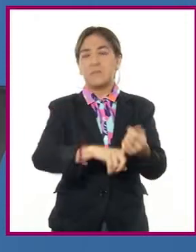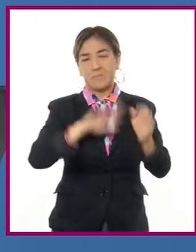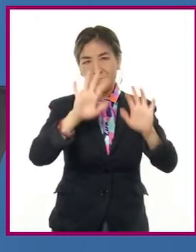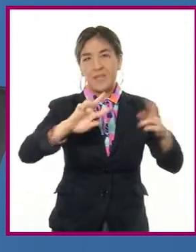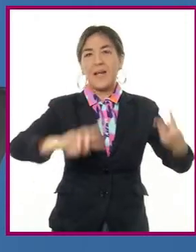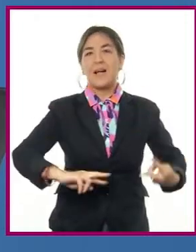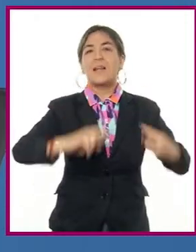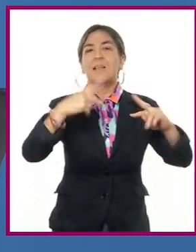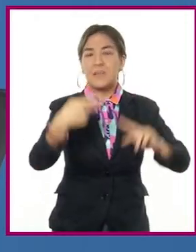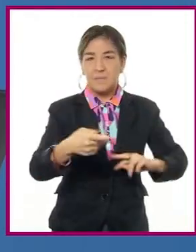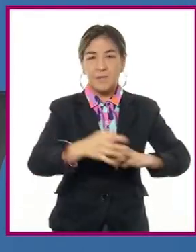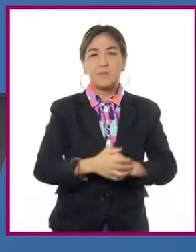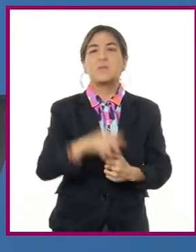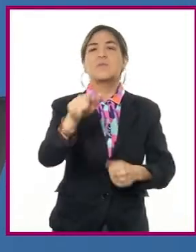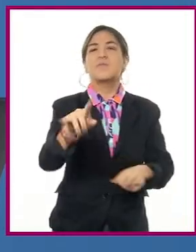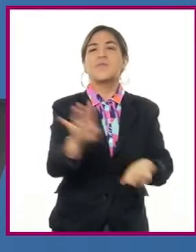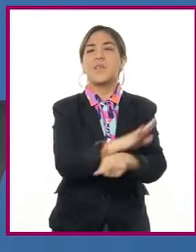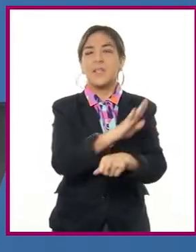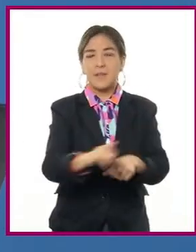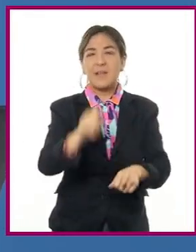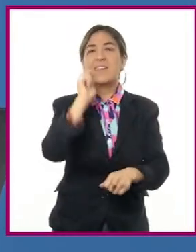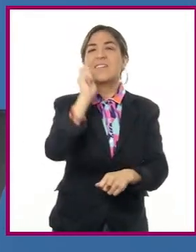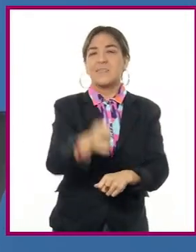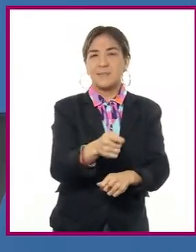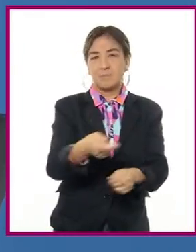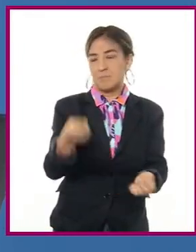contrario, las ventajas de todo país neutral.